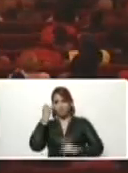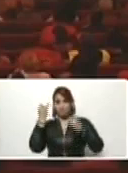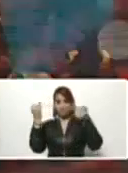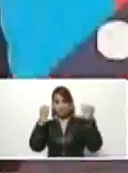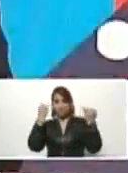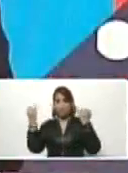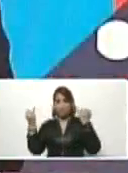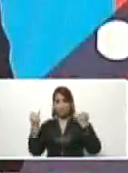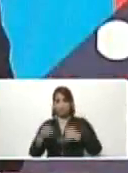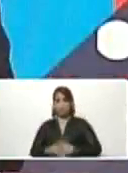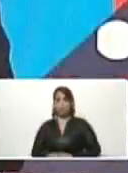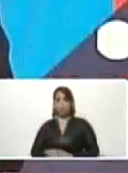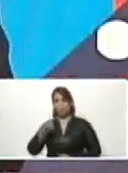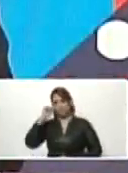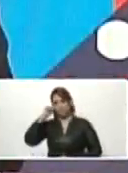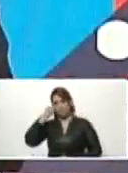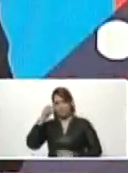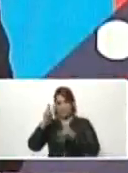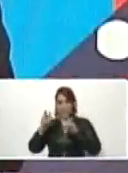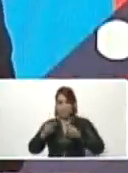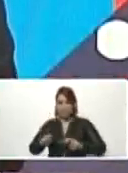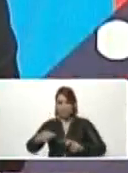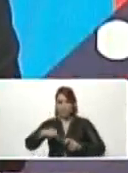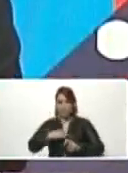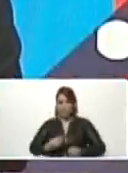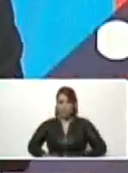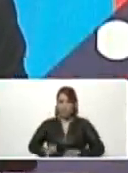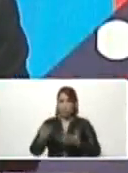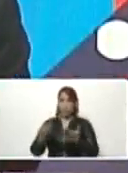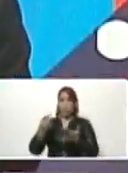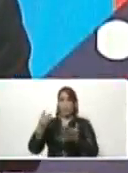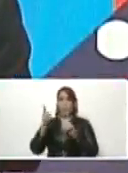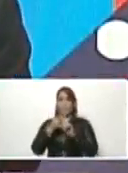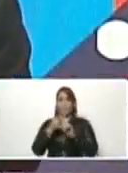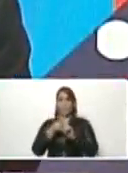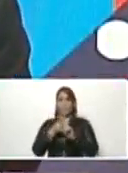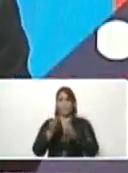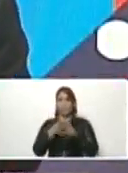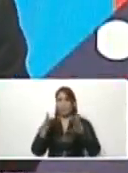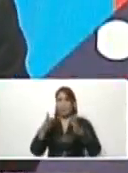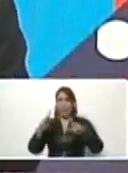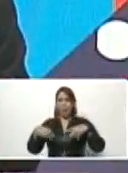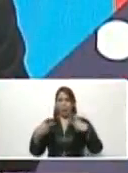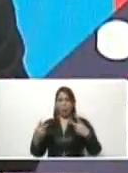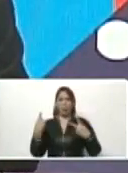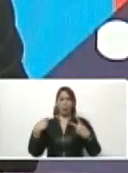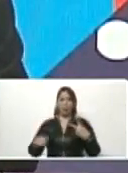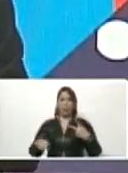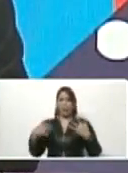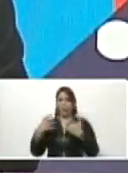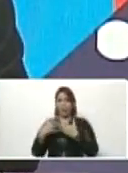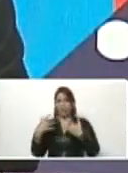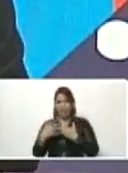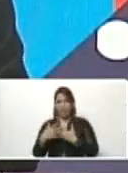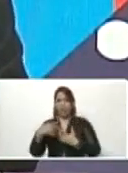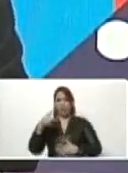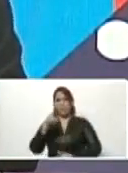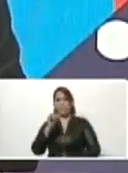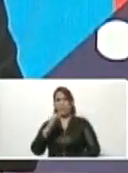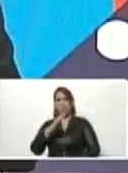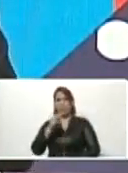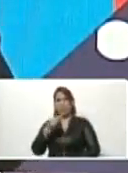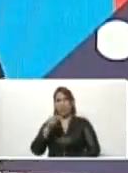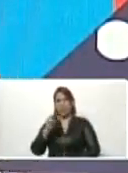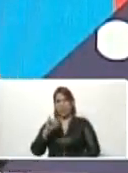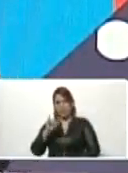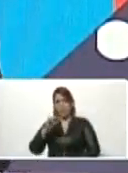de ideas, de reflexiones que queremos traer acá. El primero de ellos es la gran vigencia actual que tiene Pichincha para los